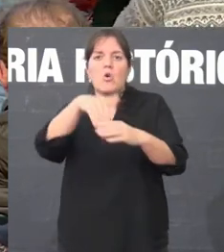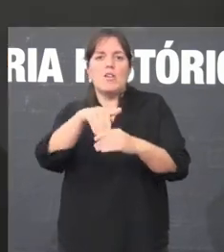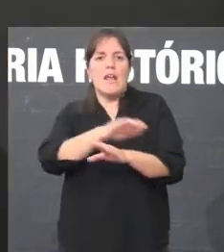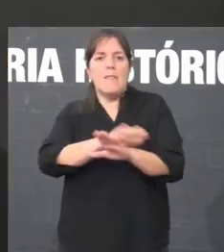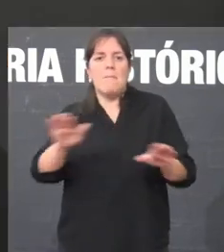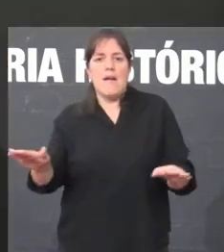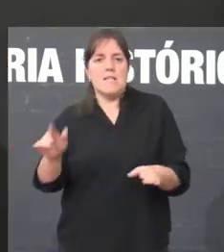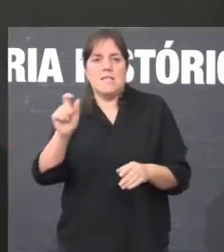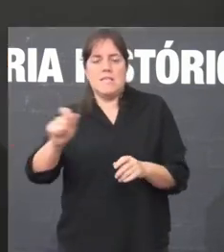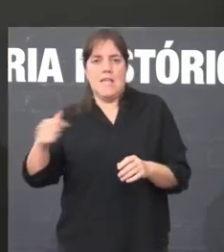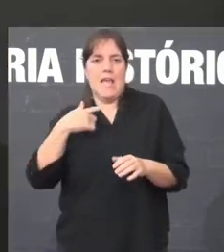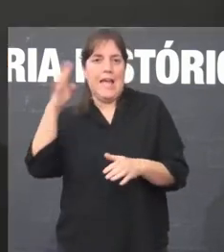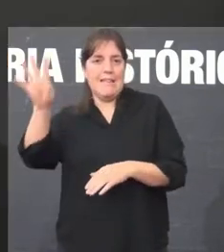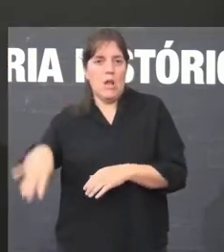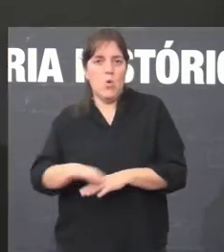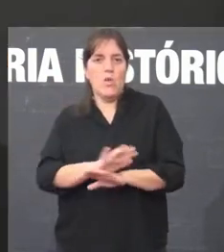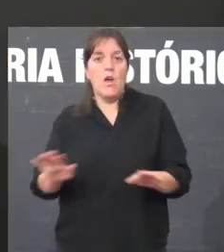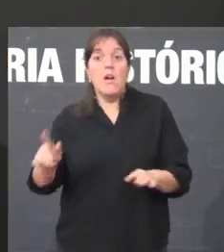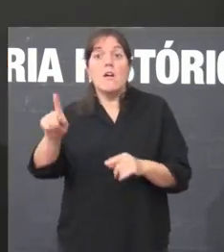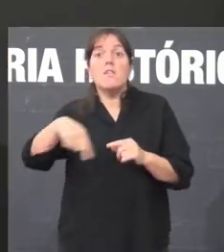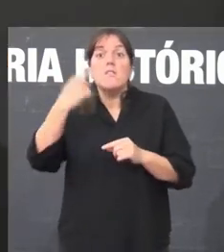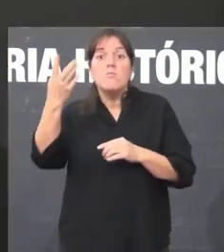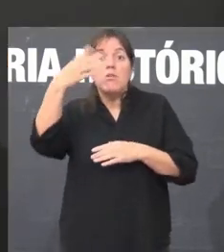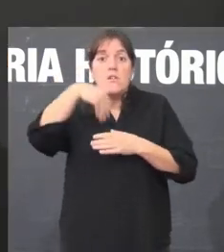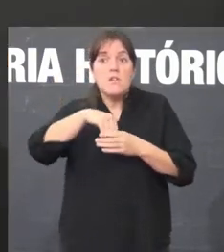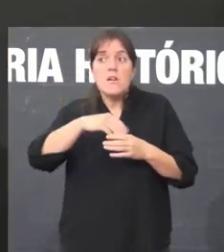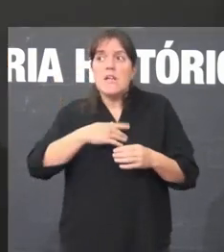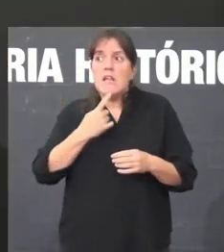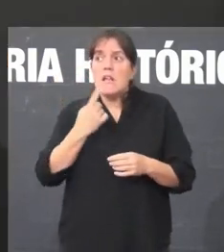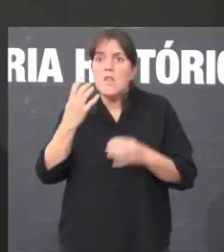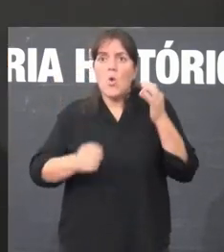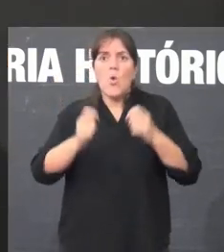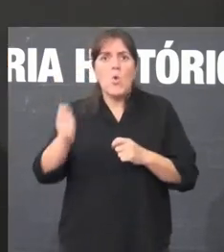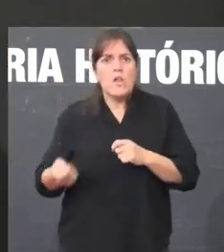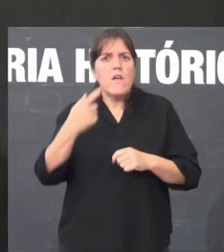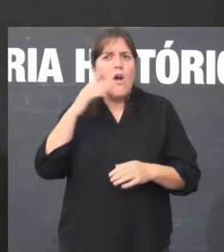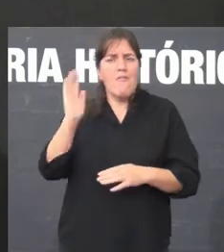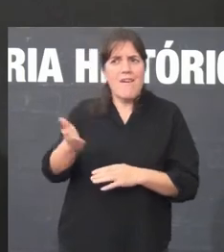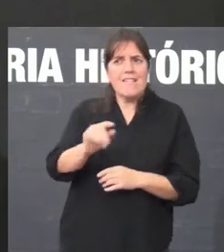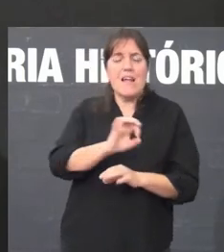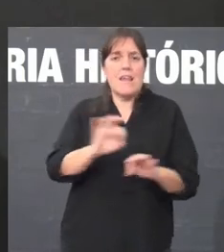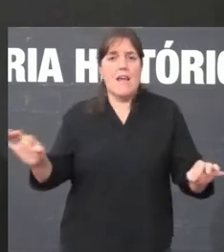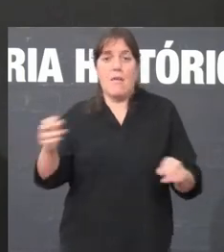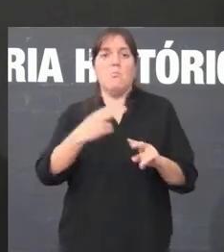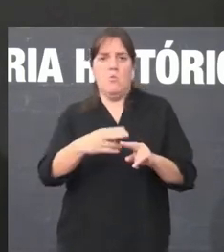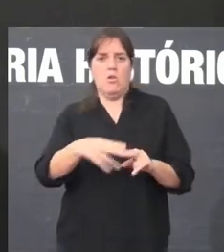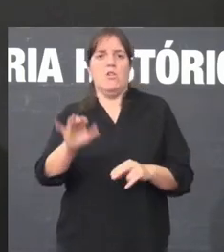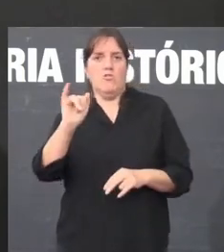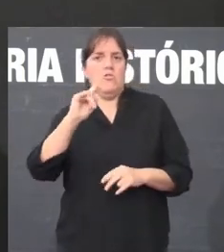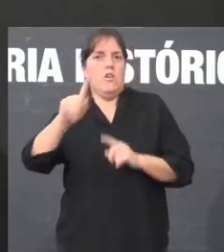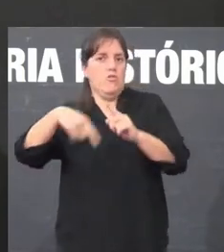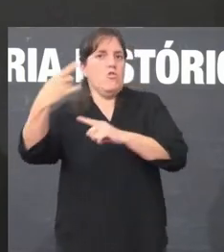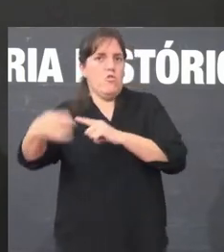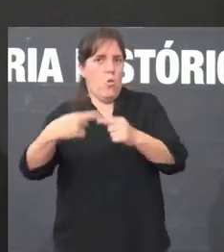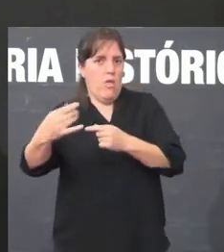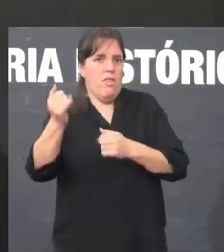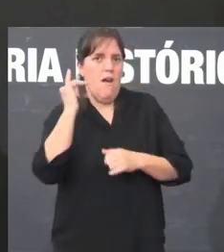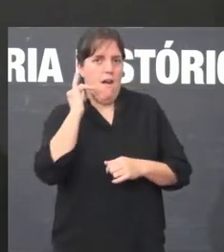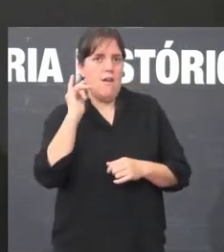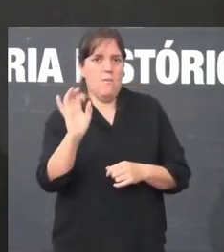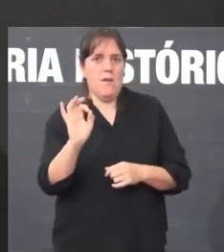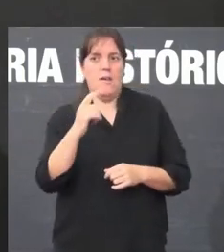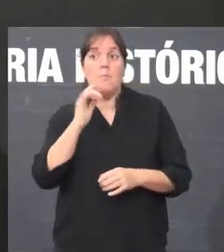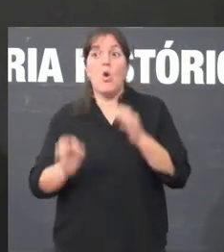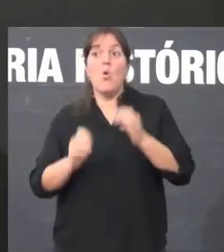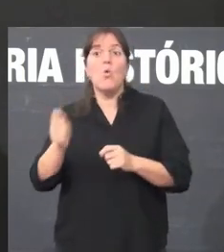luego efectos jurídicos no iba a poder tenerlos directamente, luego políticos evidentemente eso tendría unas repercusiones, pero eso es lo